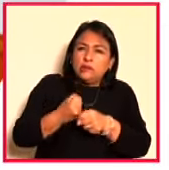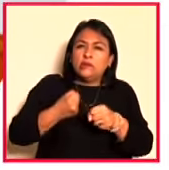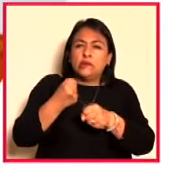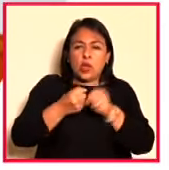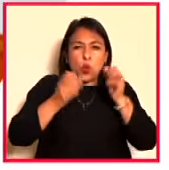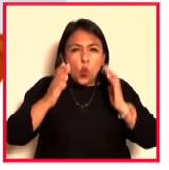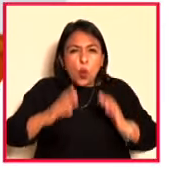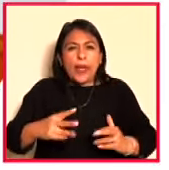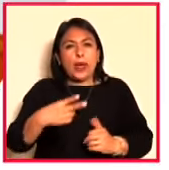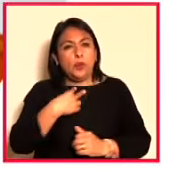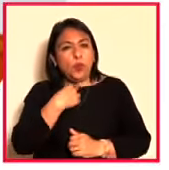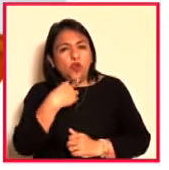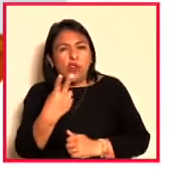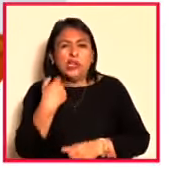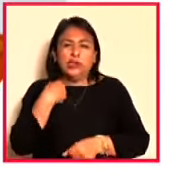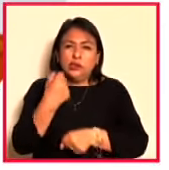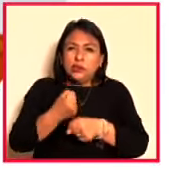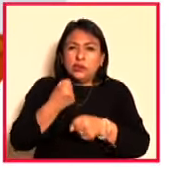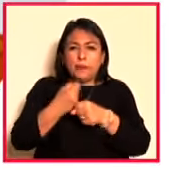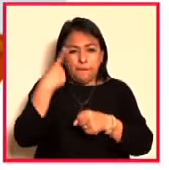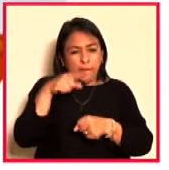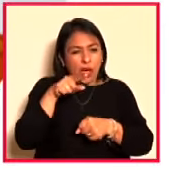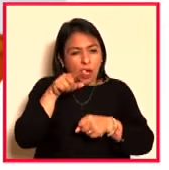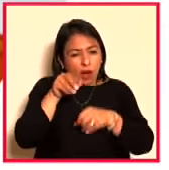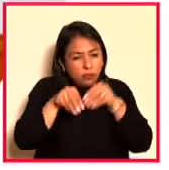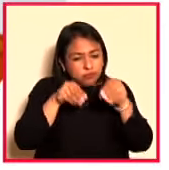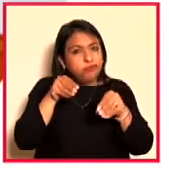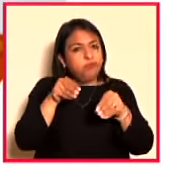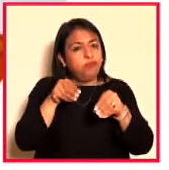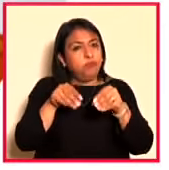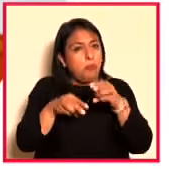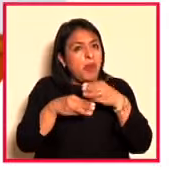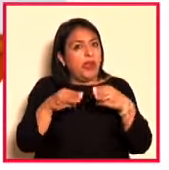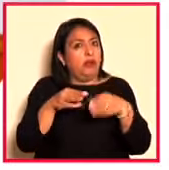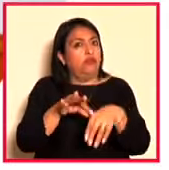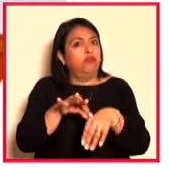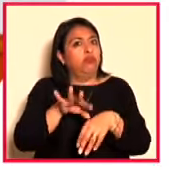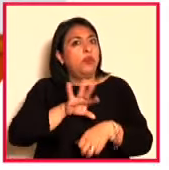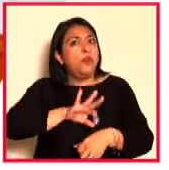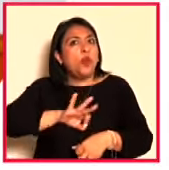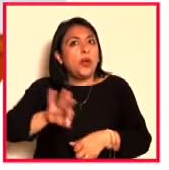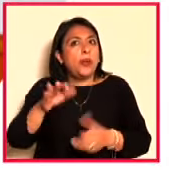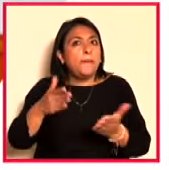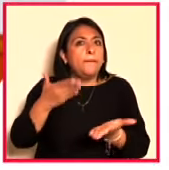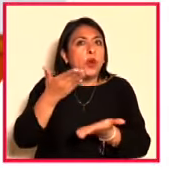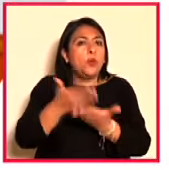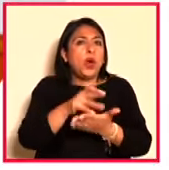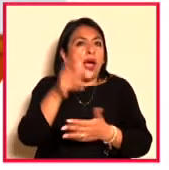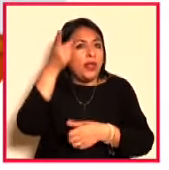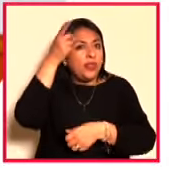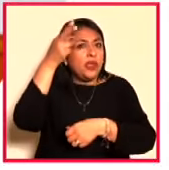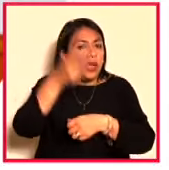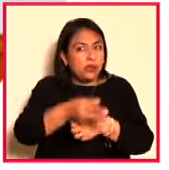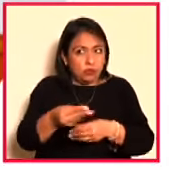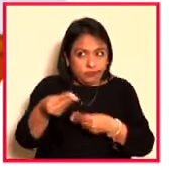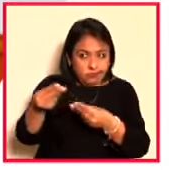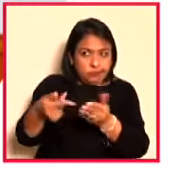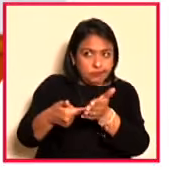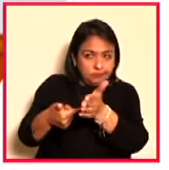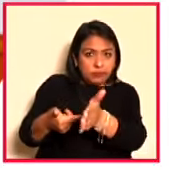poder crear materiales vivos que se puedan proponer a un director, entonces, para ser